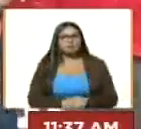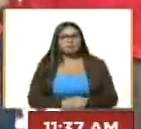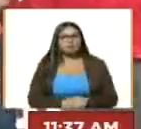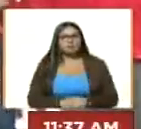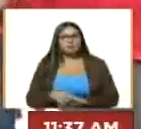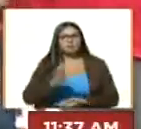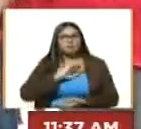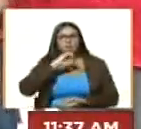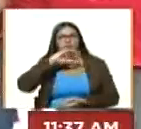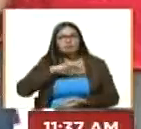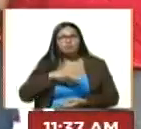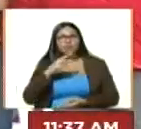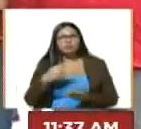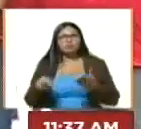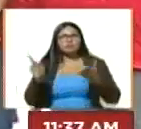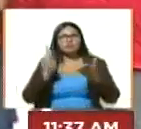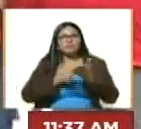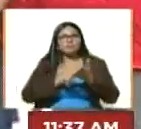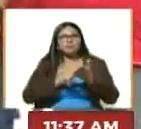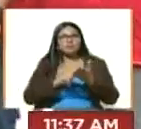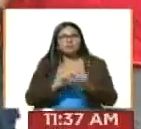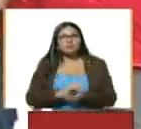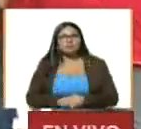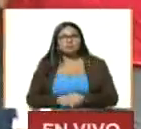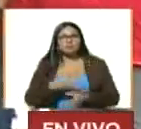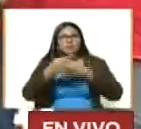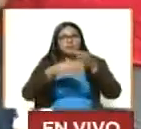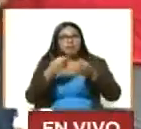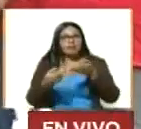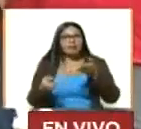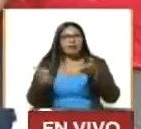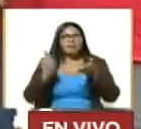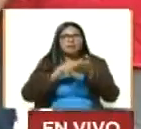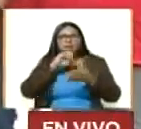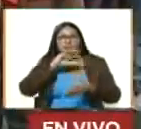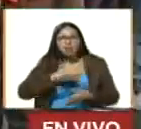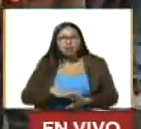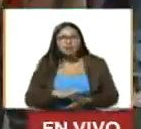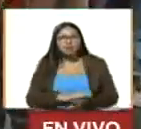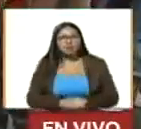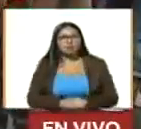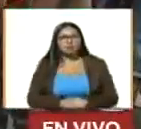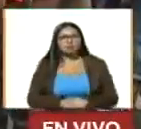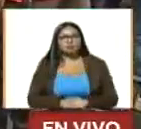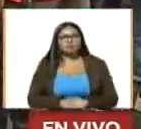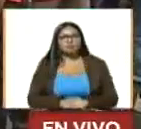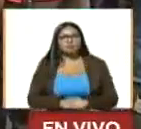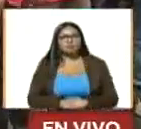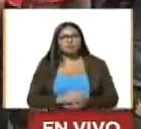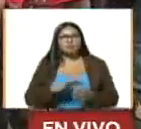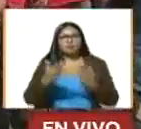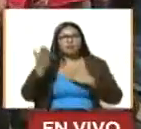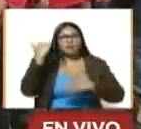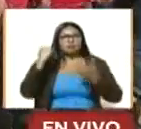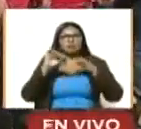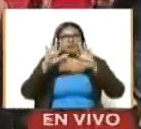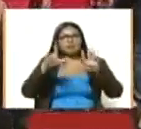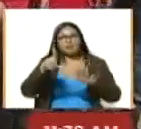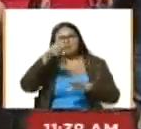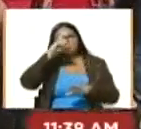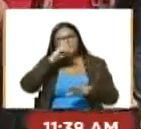se repite. Y cuando hablo de que la historia se repite, es que hace 10 años, óigase